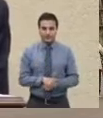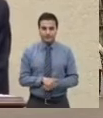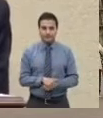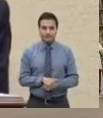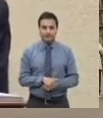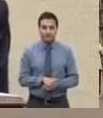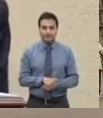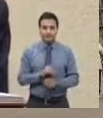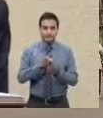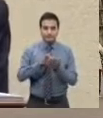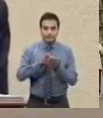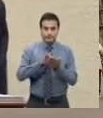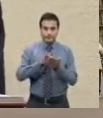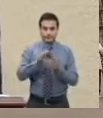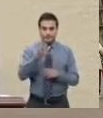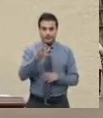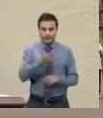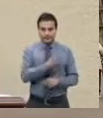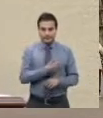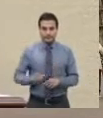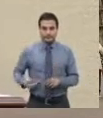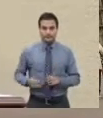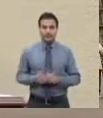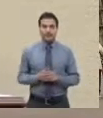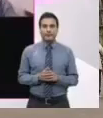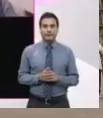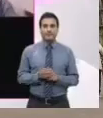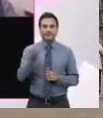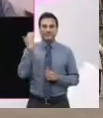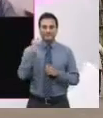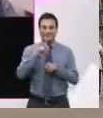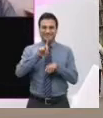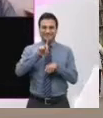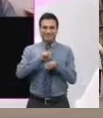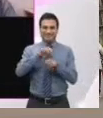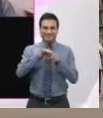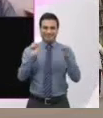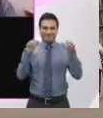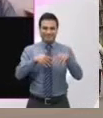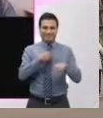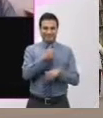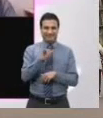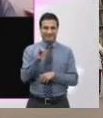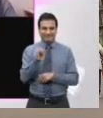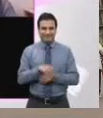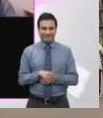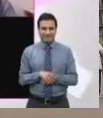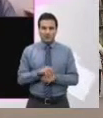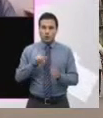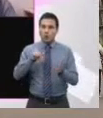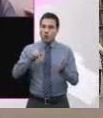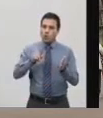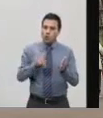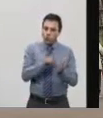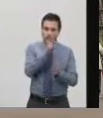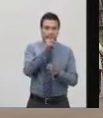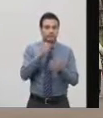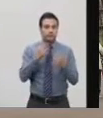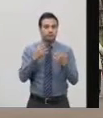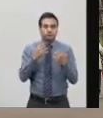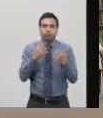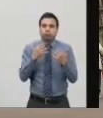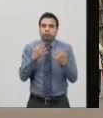Muchas gracias, presidente. La jornada electoral del pasado 6 de julio queda nuevamente marcada por la